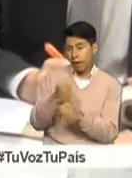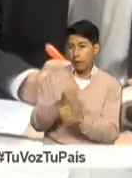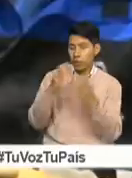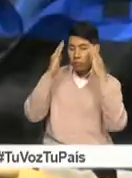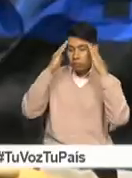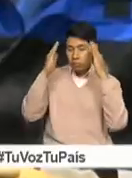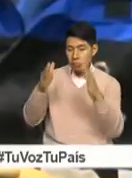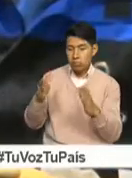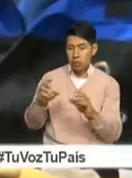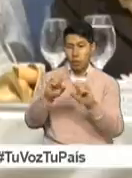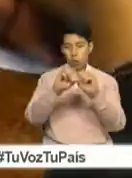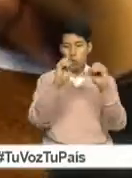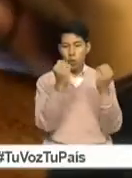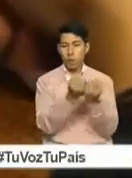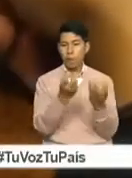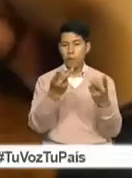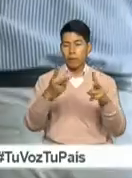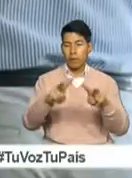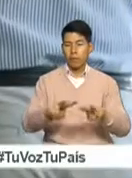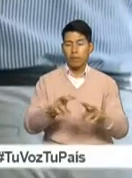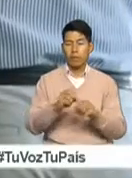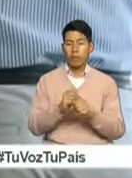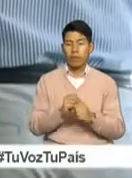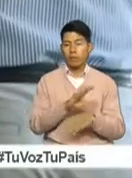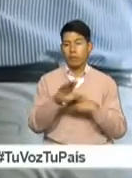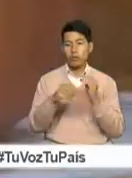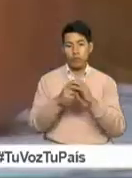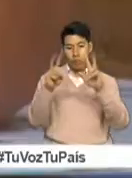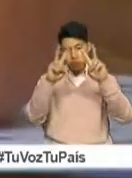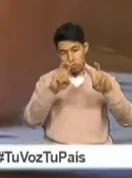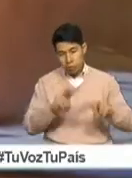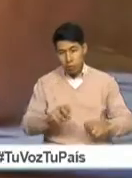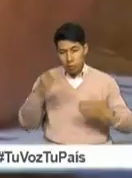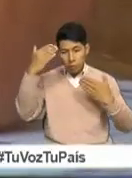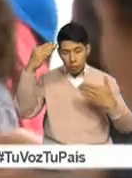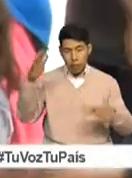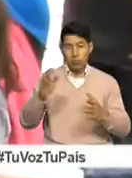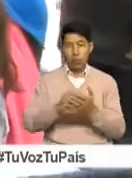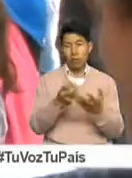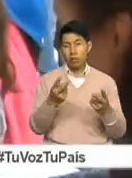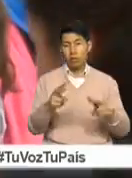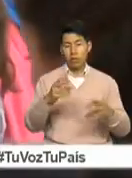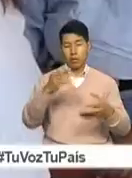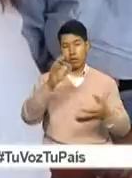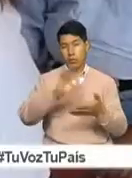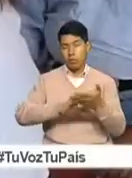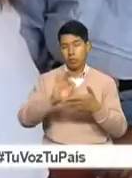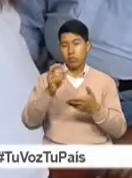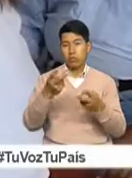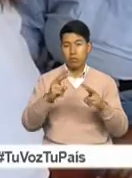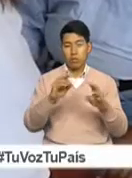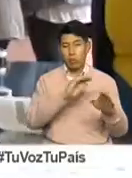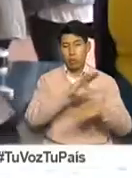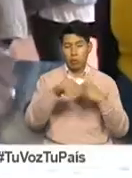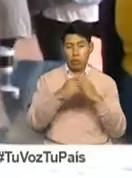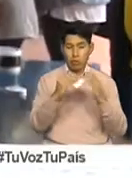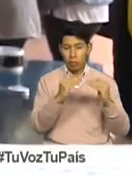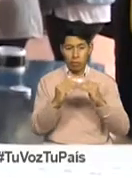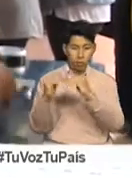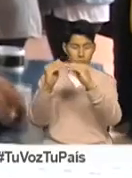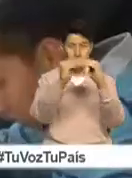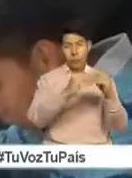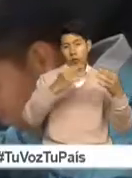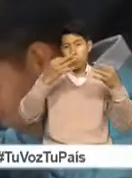organización y tecnología electoral análisis político y legal financiamiento electoral equidad de género y justicia